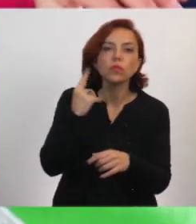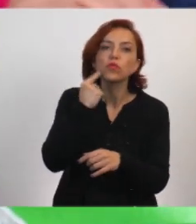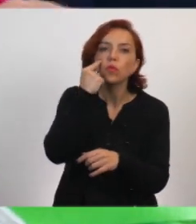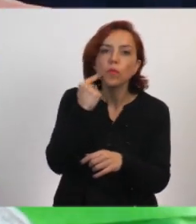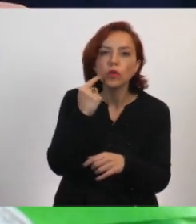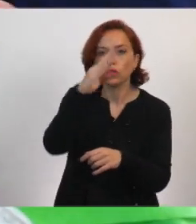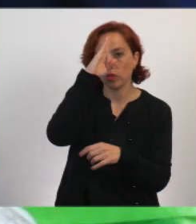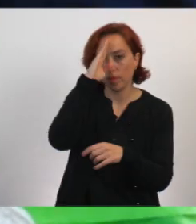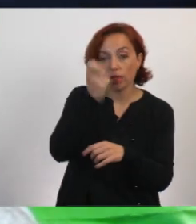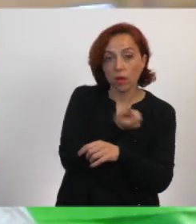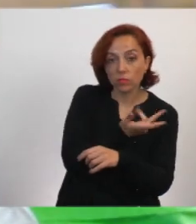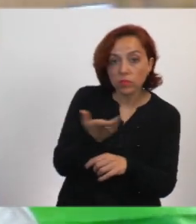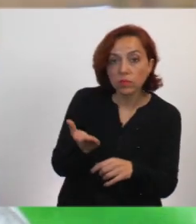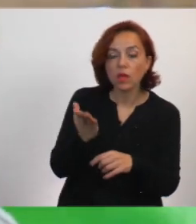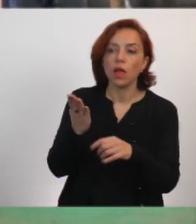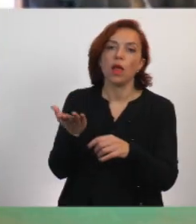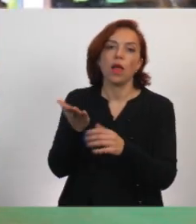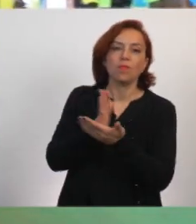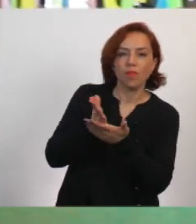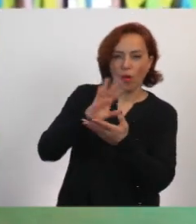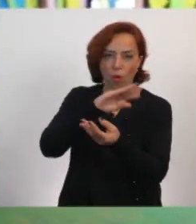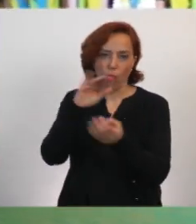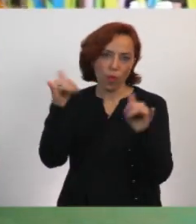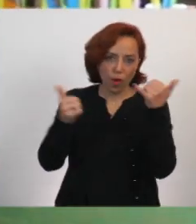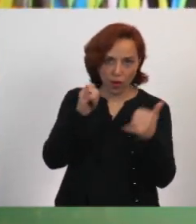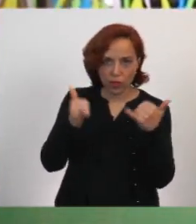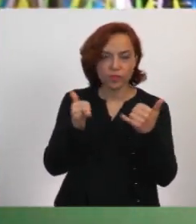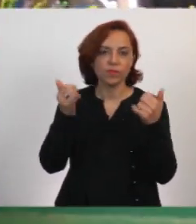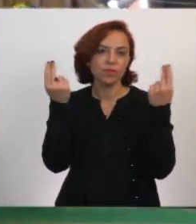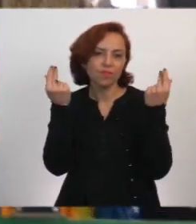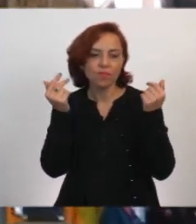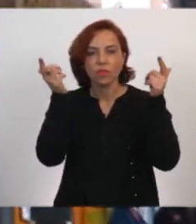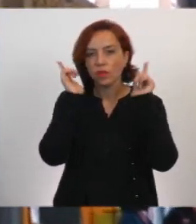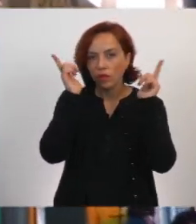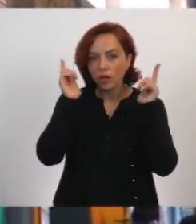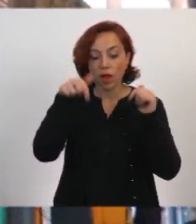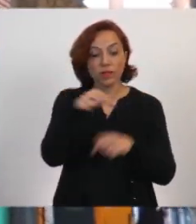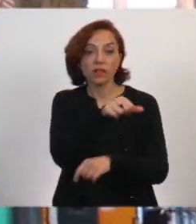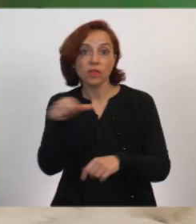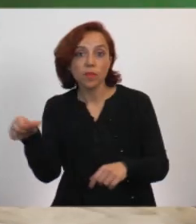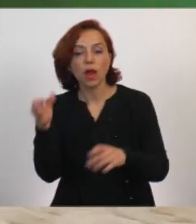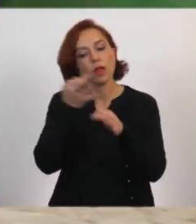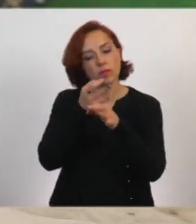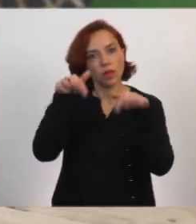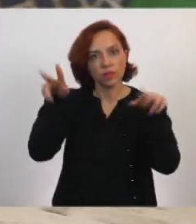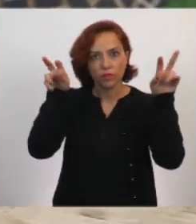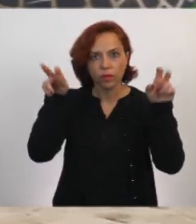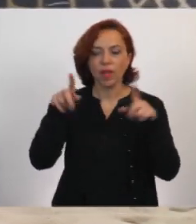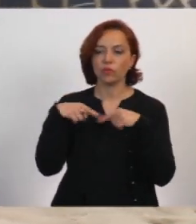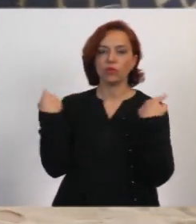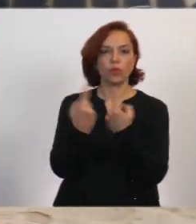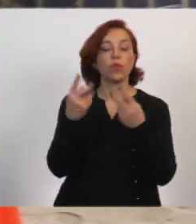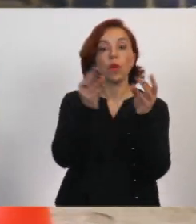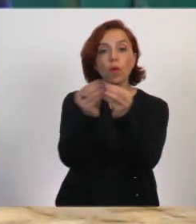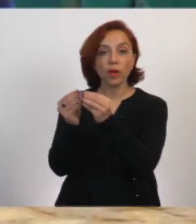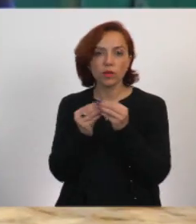y allá hacemos un conteo, se aprende el conteo y todo a través del juego y la recreación, que hoy en esta semana buscamos